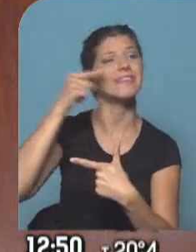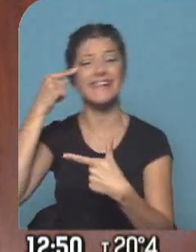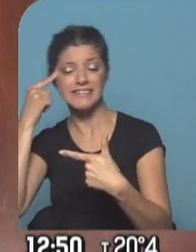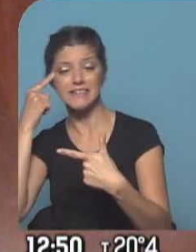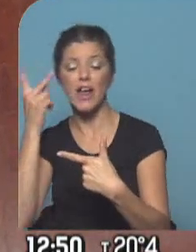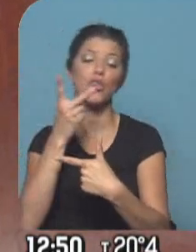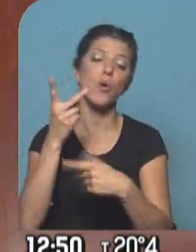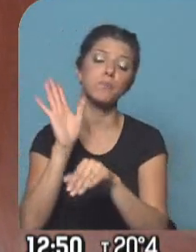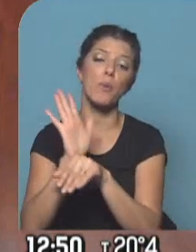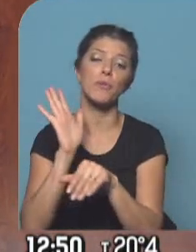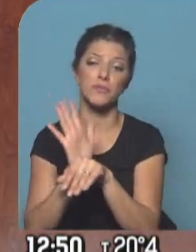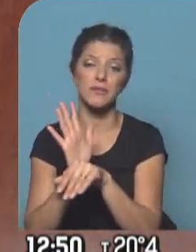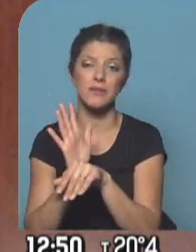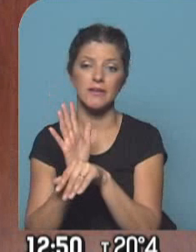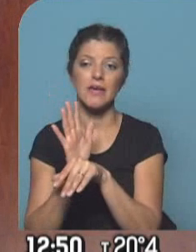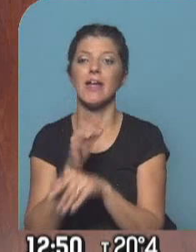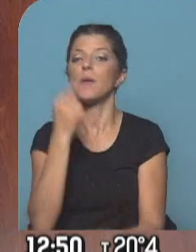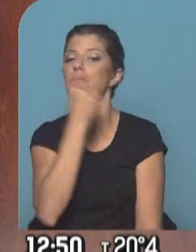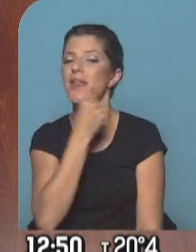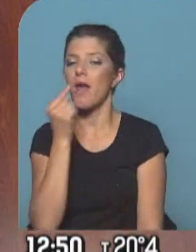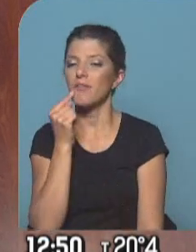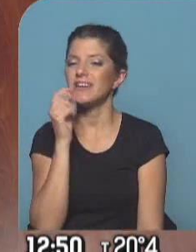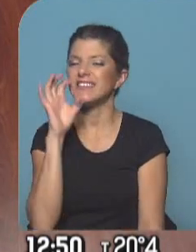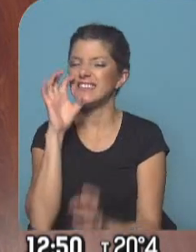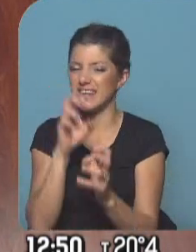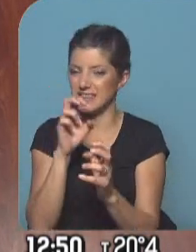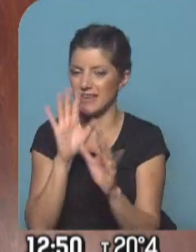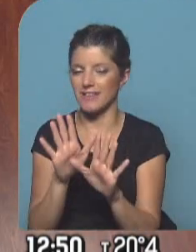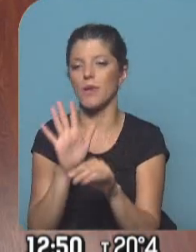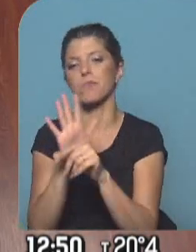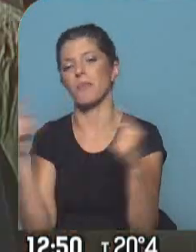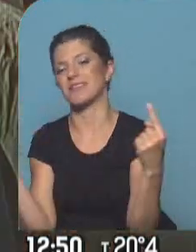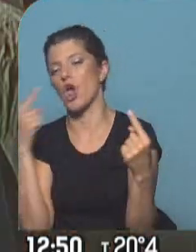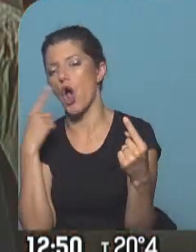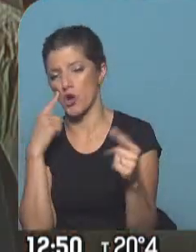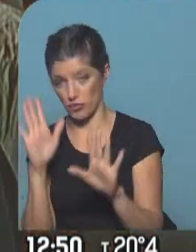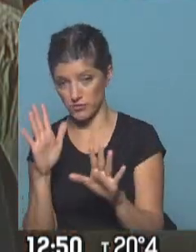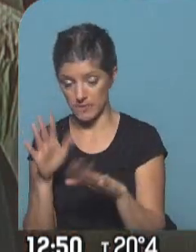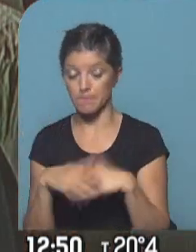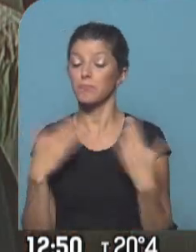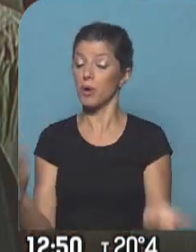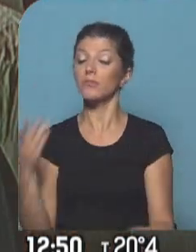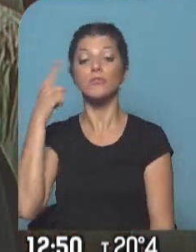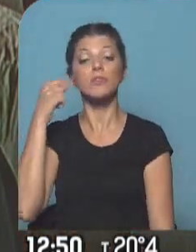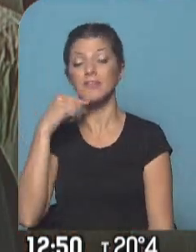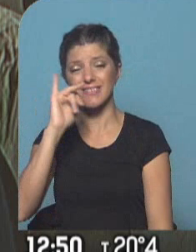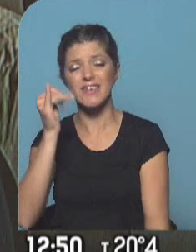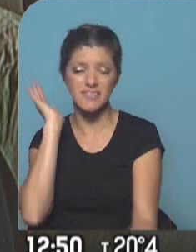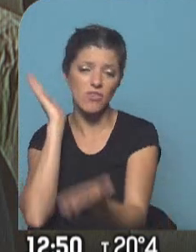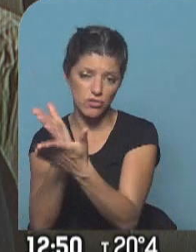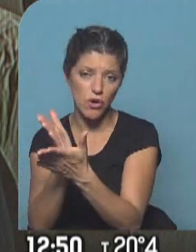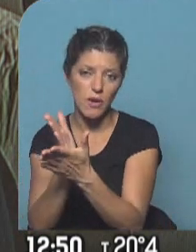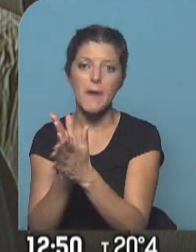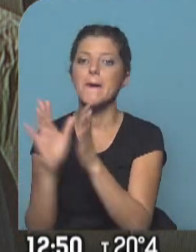como los labios y los dientes. Mm. Así se conocen. Y por eso China dice que aplica sanciones unilaterales, pero